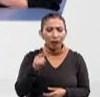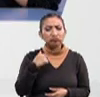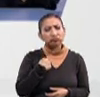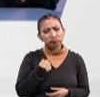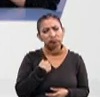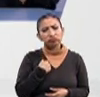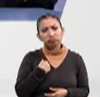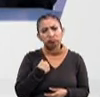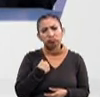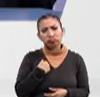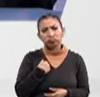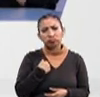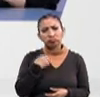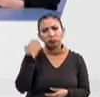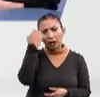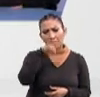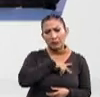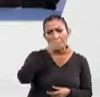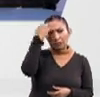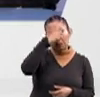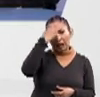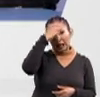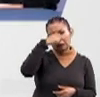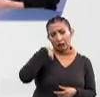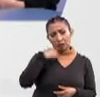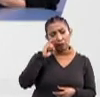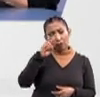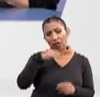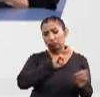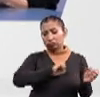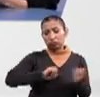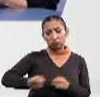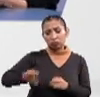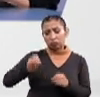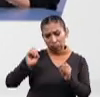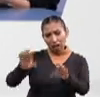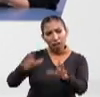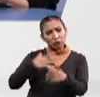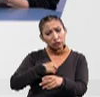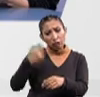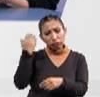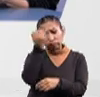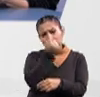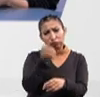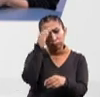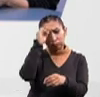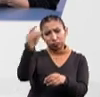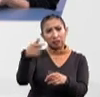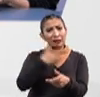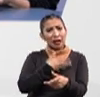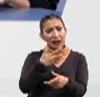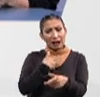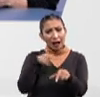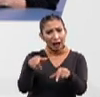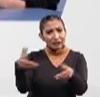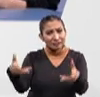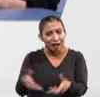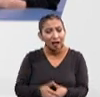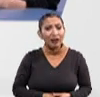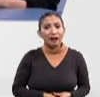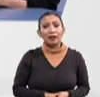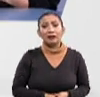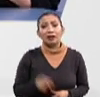yo... basándome en mi experiencia, yo les diría que dejen a sus hijos desarrollar el talento que puedan